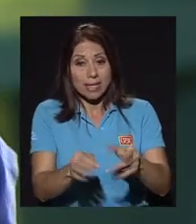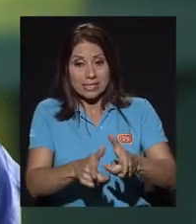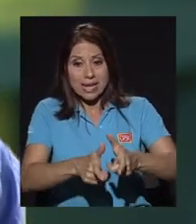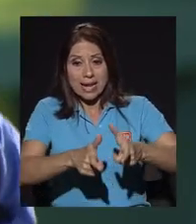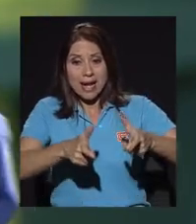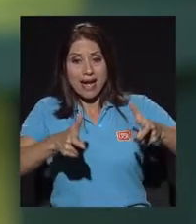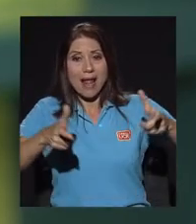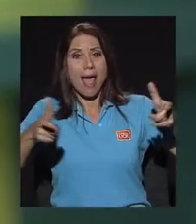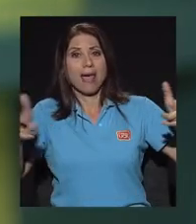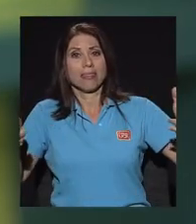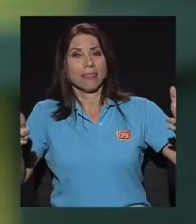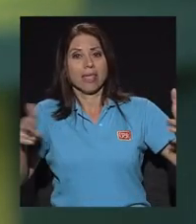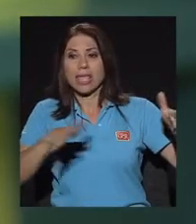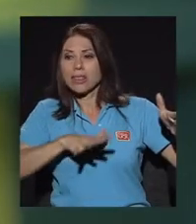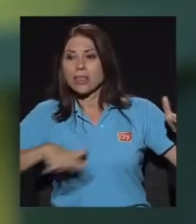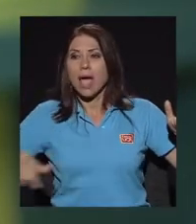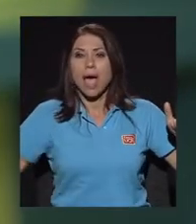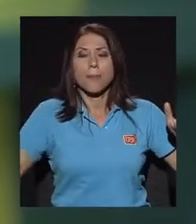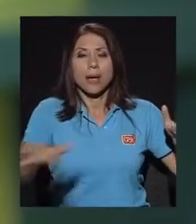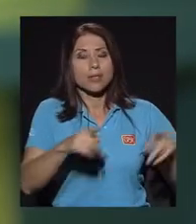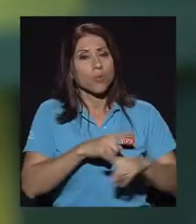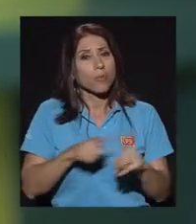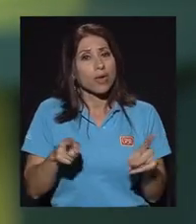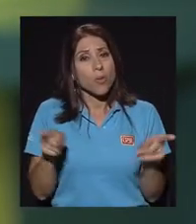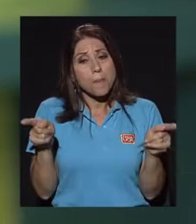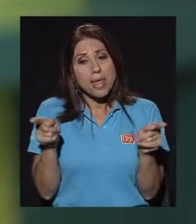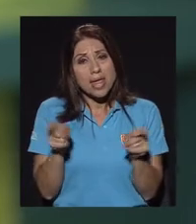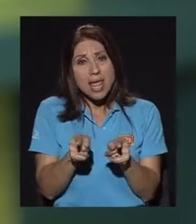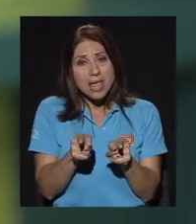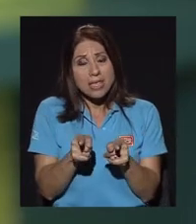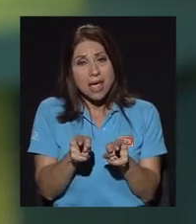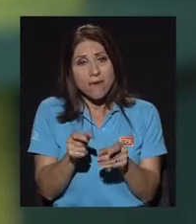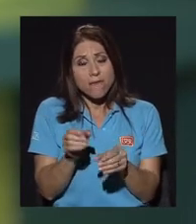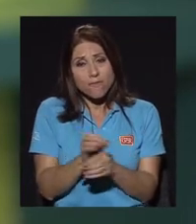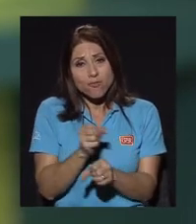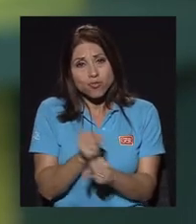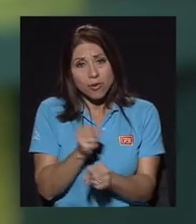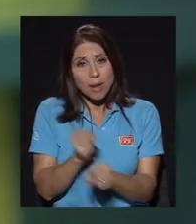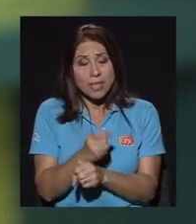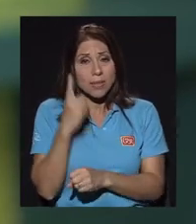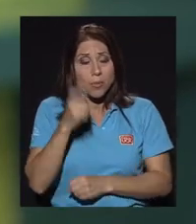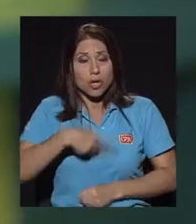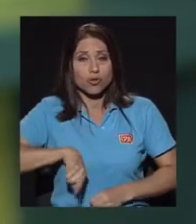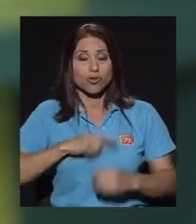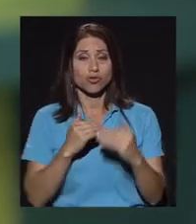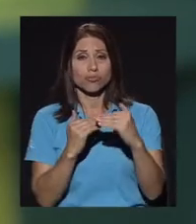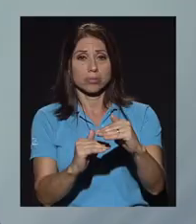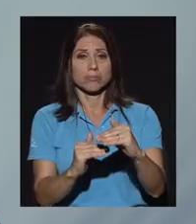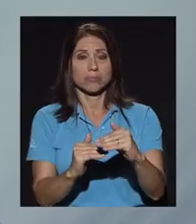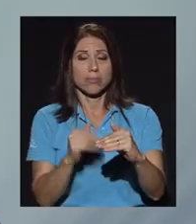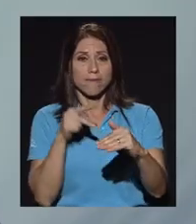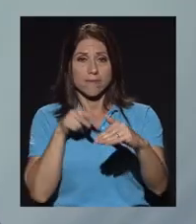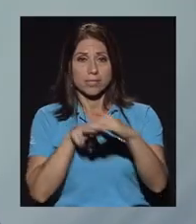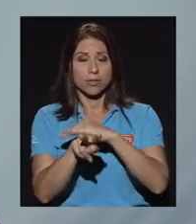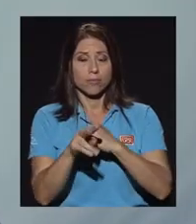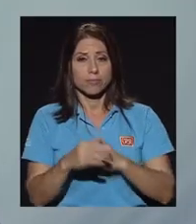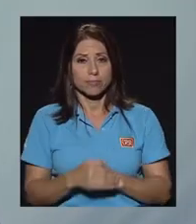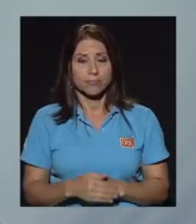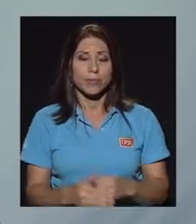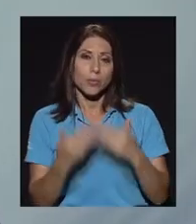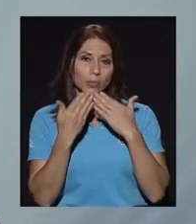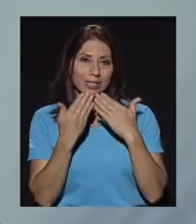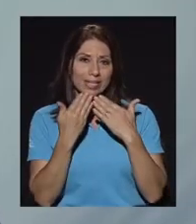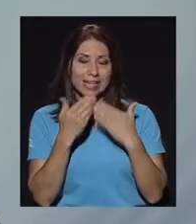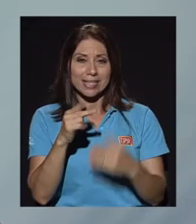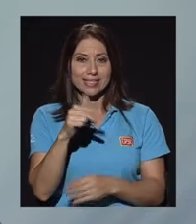pero pequeña funcionalmente por esta visión un poco sesgada que hemos tenido. Muchas gracias. Don